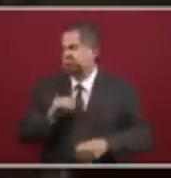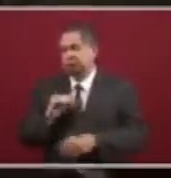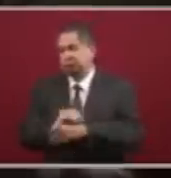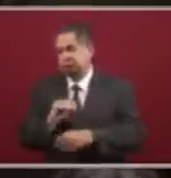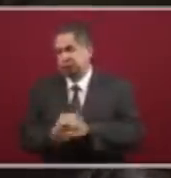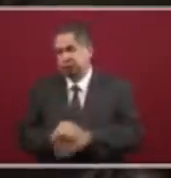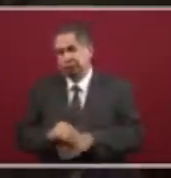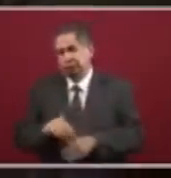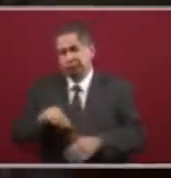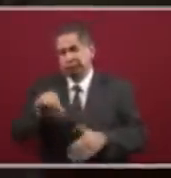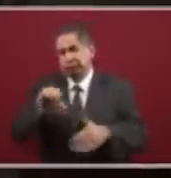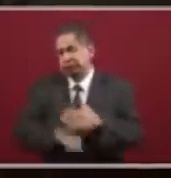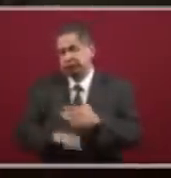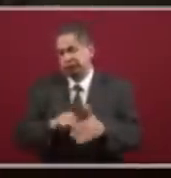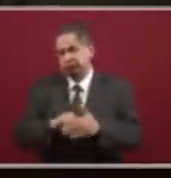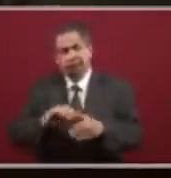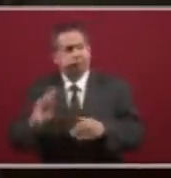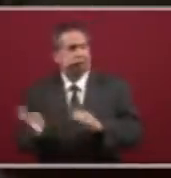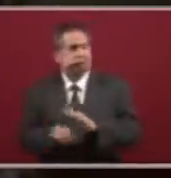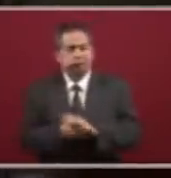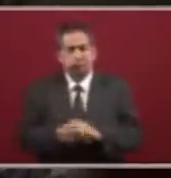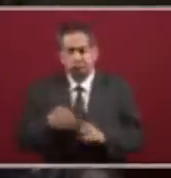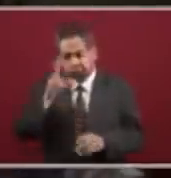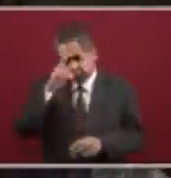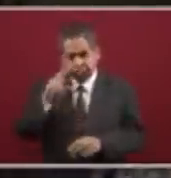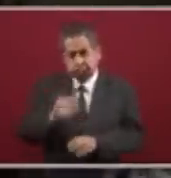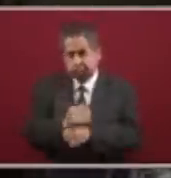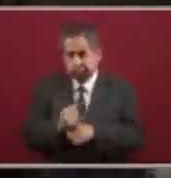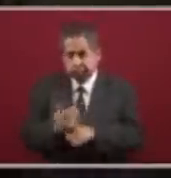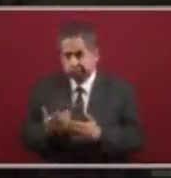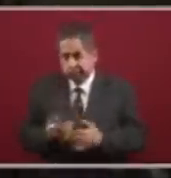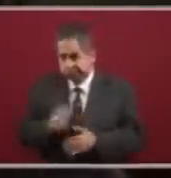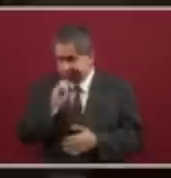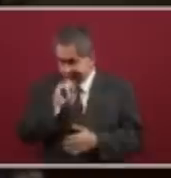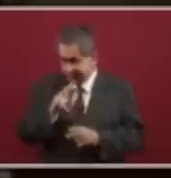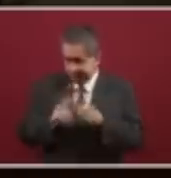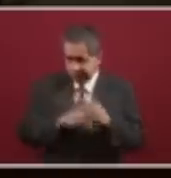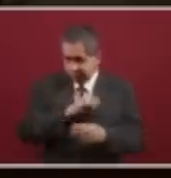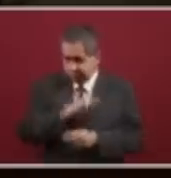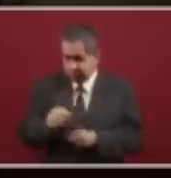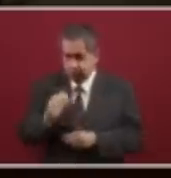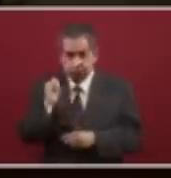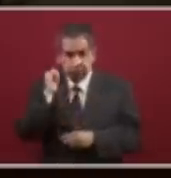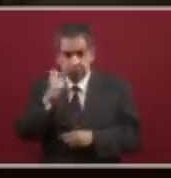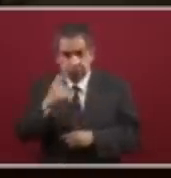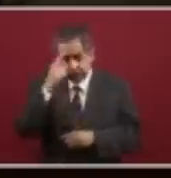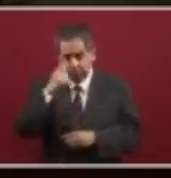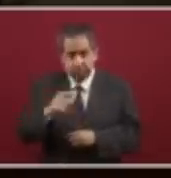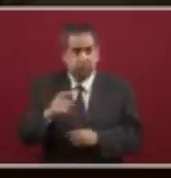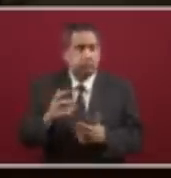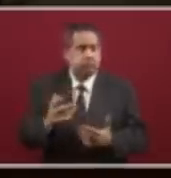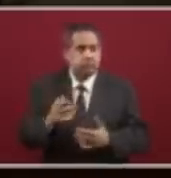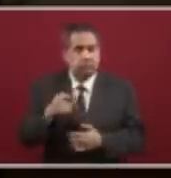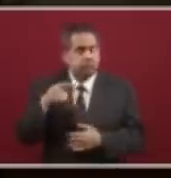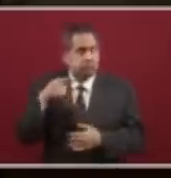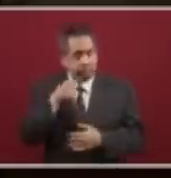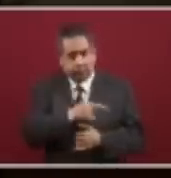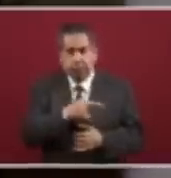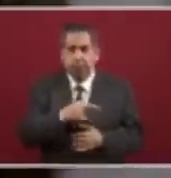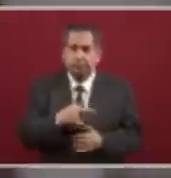abajo del tapete para que no se investigara también podría hacerse algo para que él